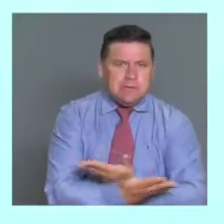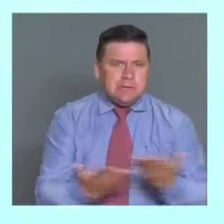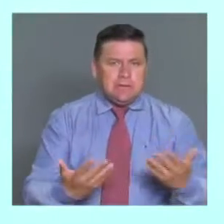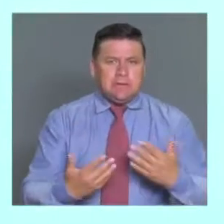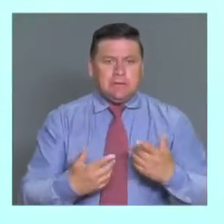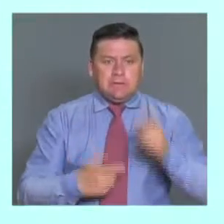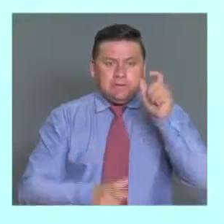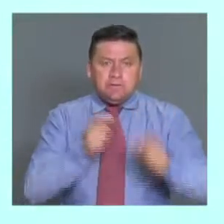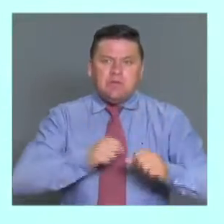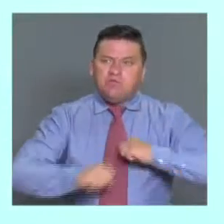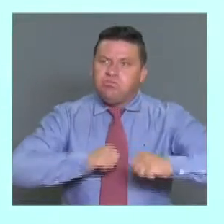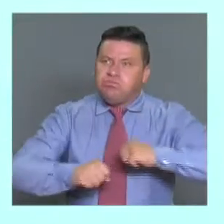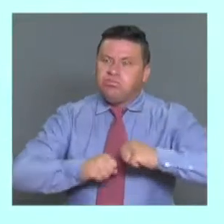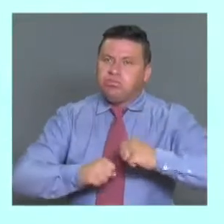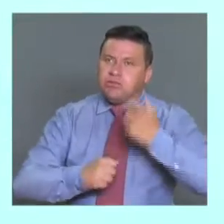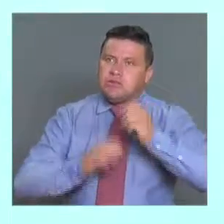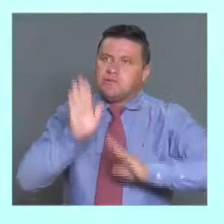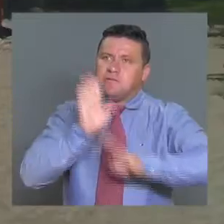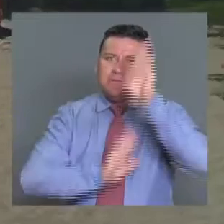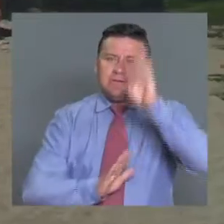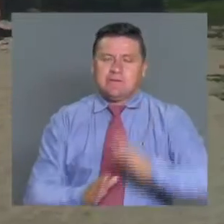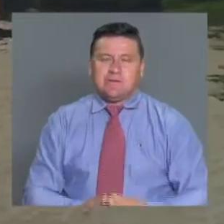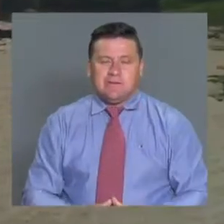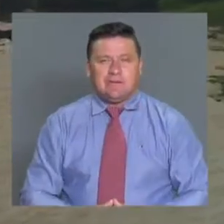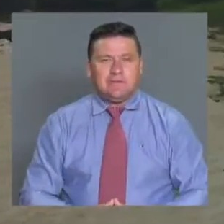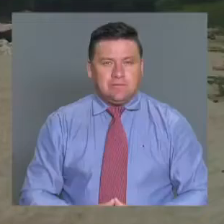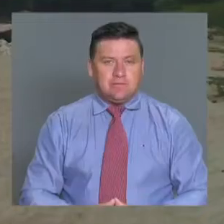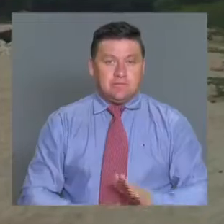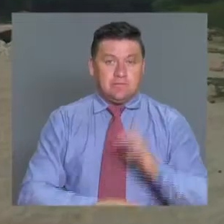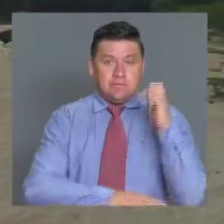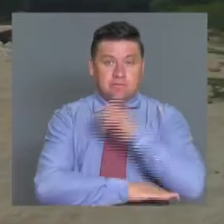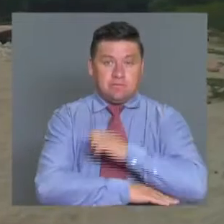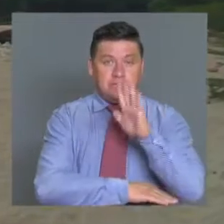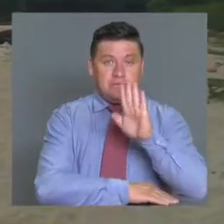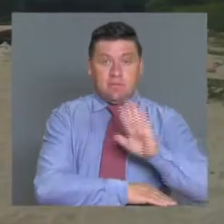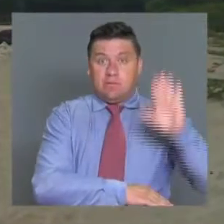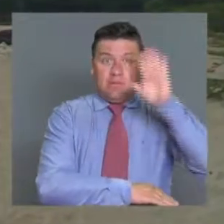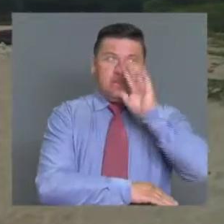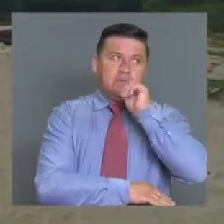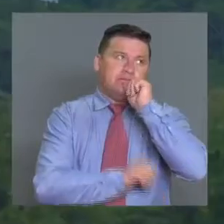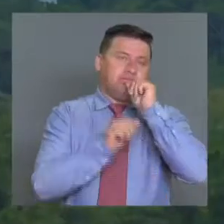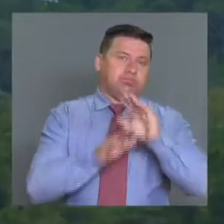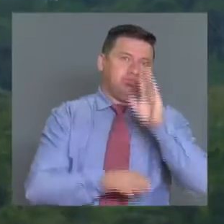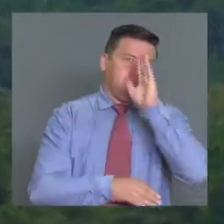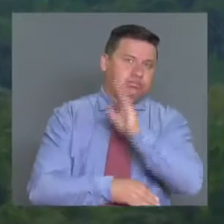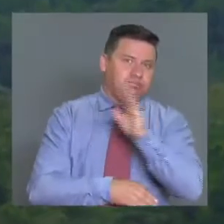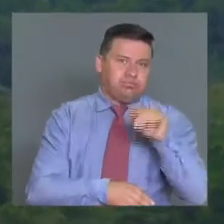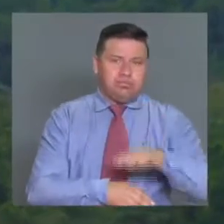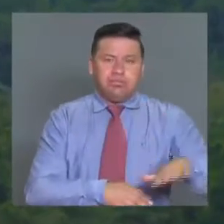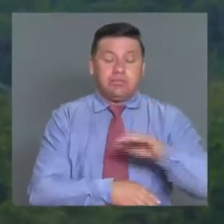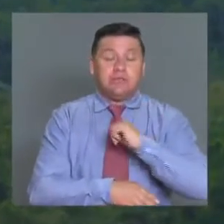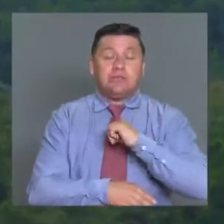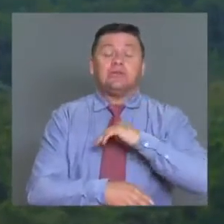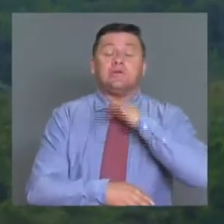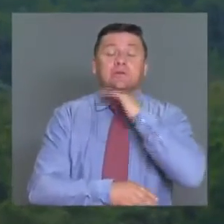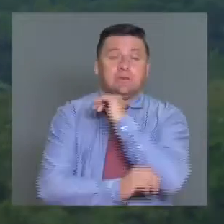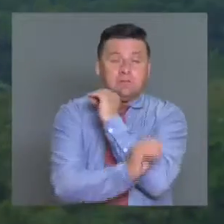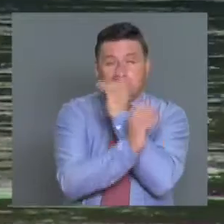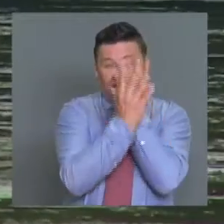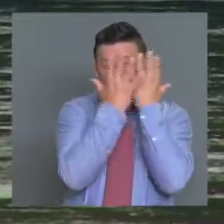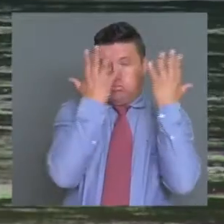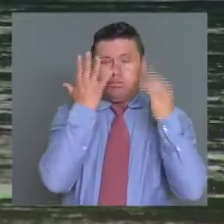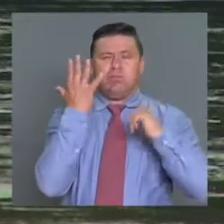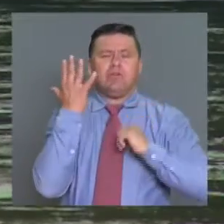tienen los habitantes de esta región por salir adelante póstuma yo es un departamento bendecido con una majestuosa y espesa selva que cuenta con